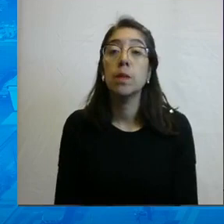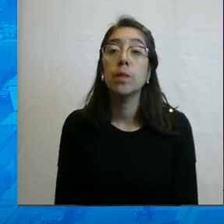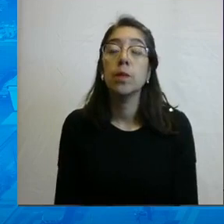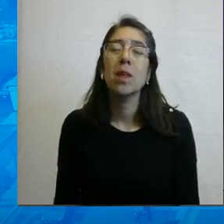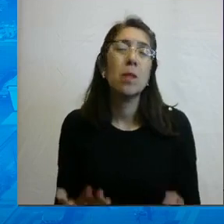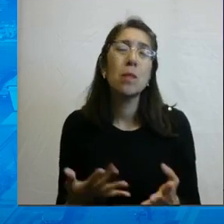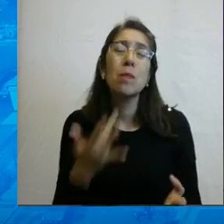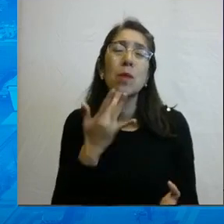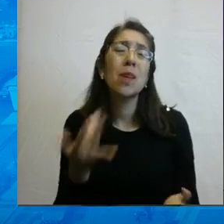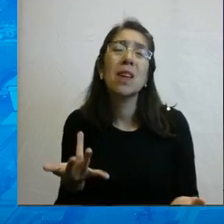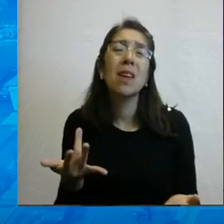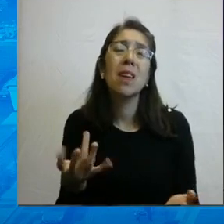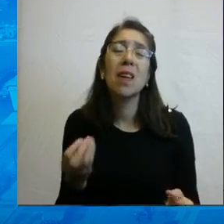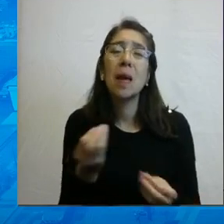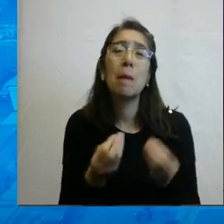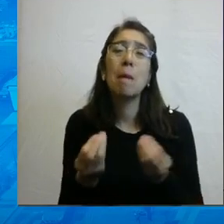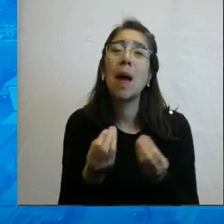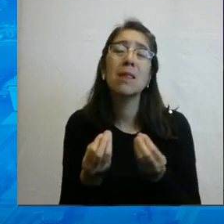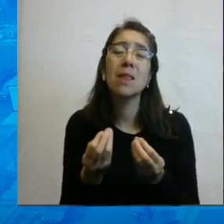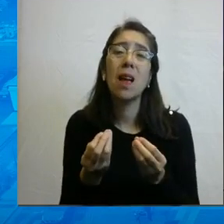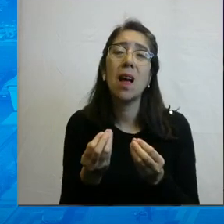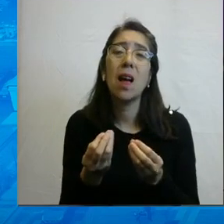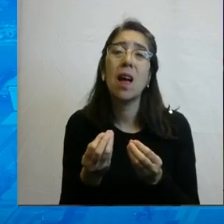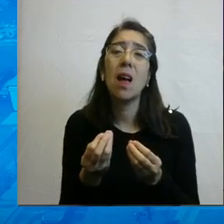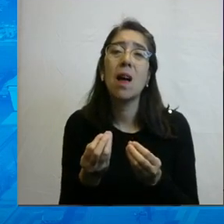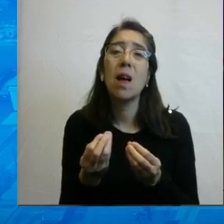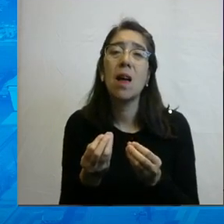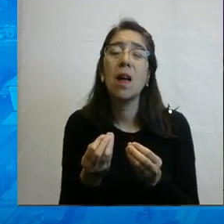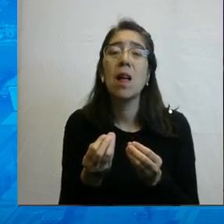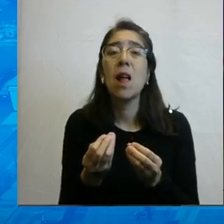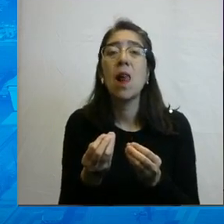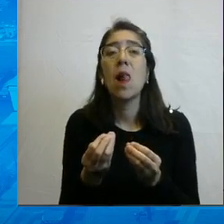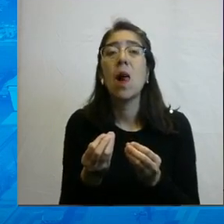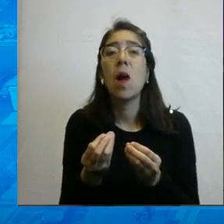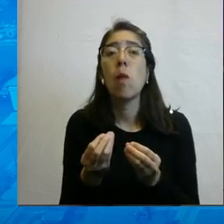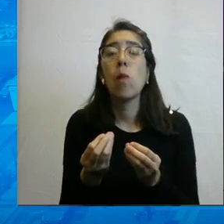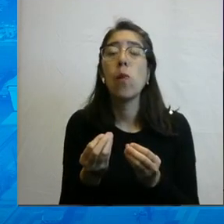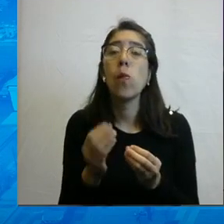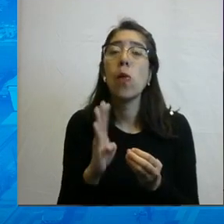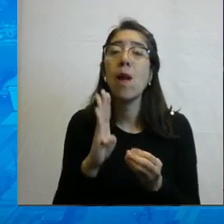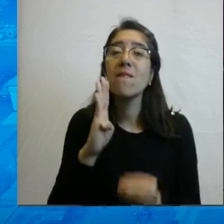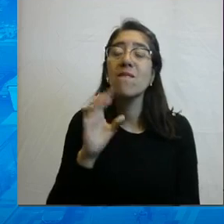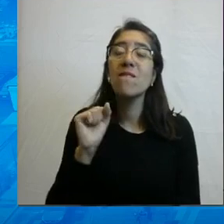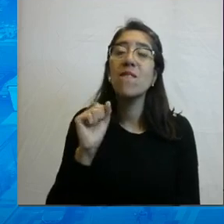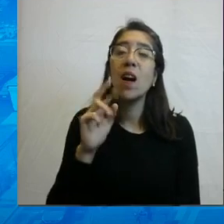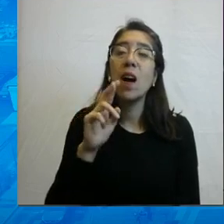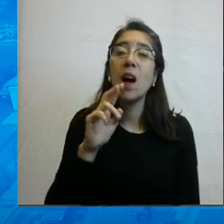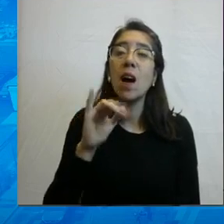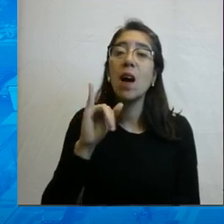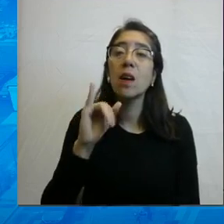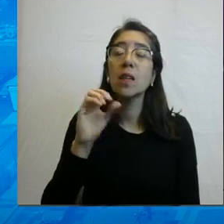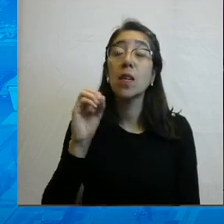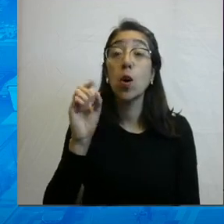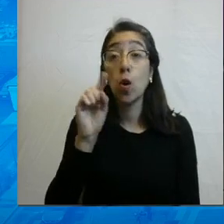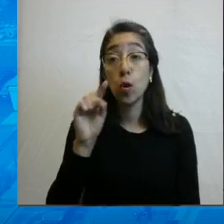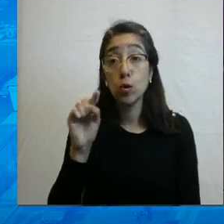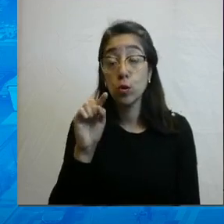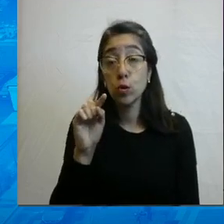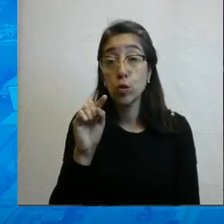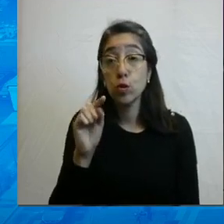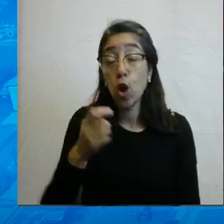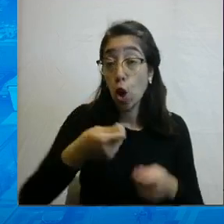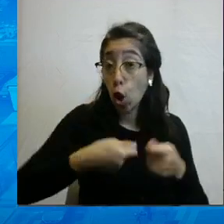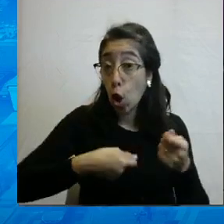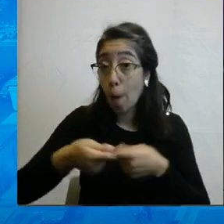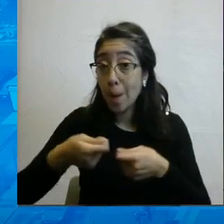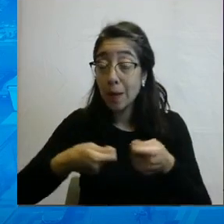exponer qué pasa con el tema este de los barrios comerciales, que se anunció con mucha fuerza, de 1.500 millones que se iban a